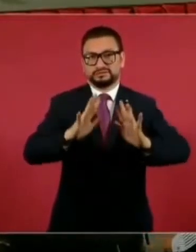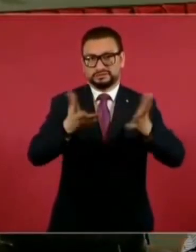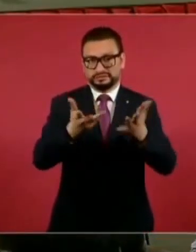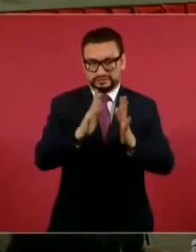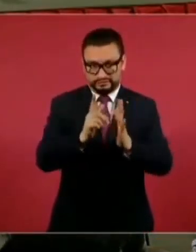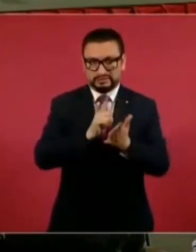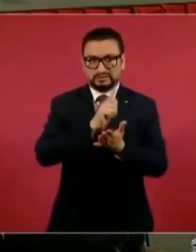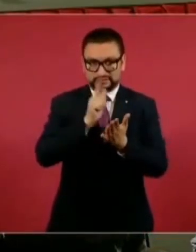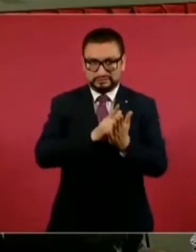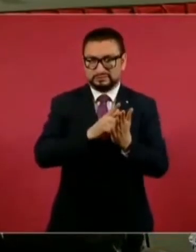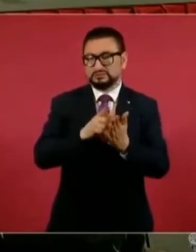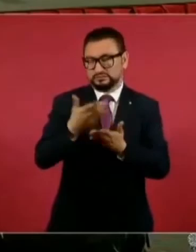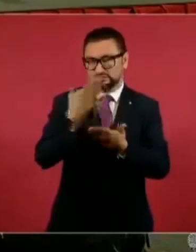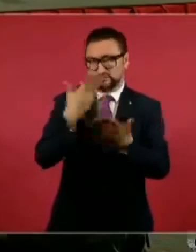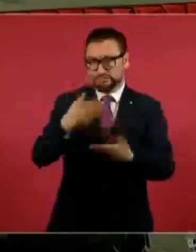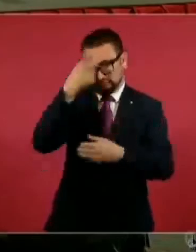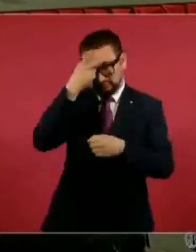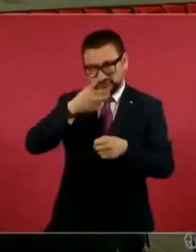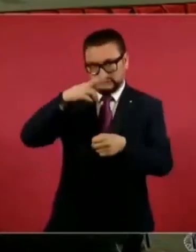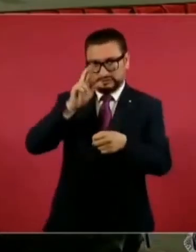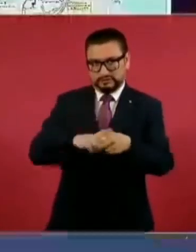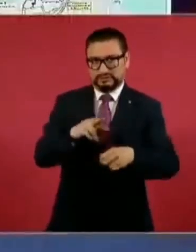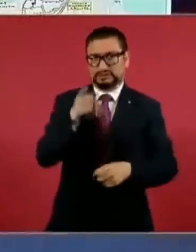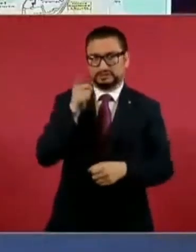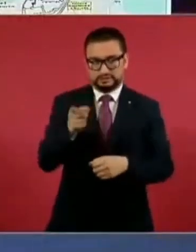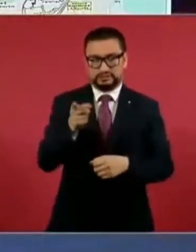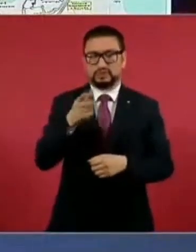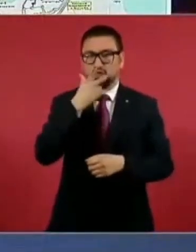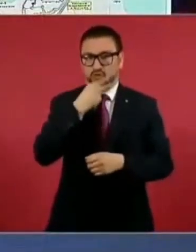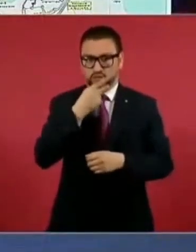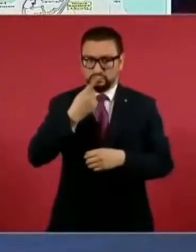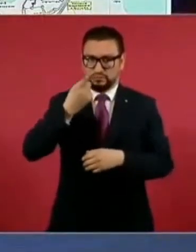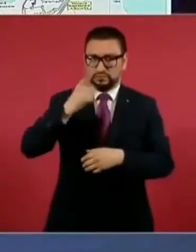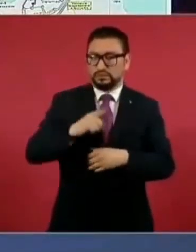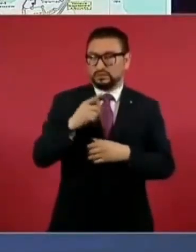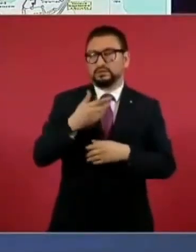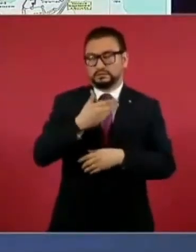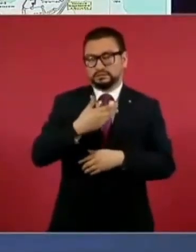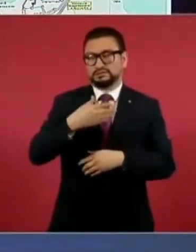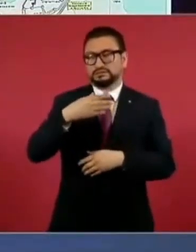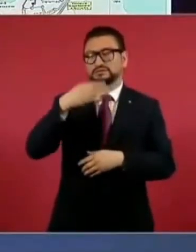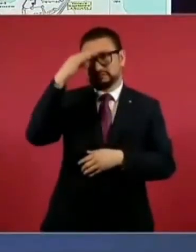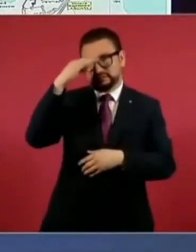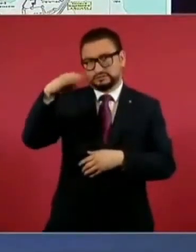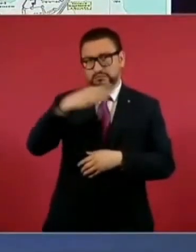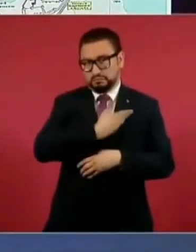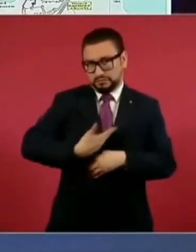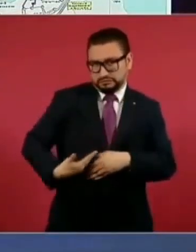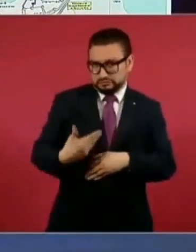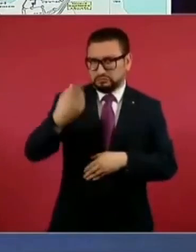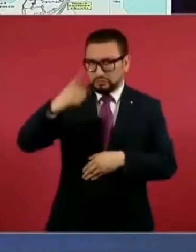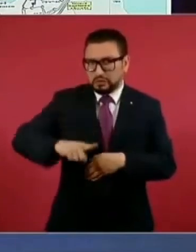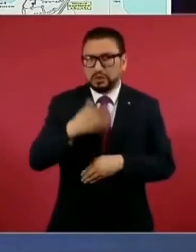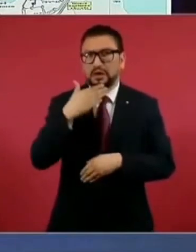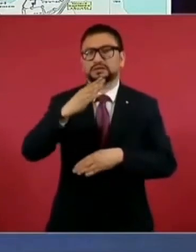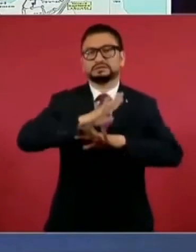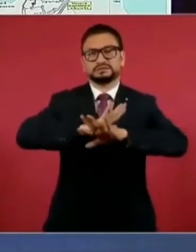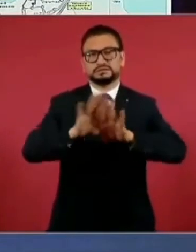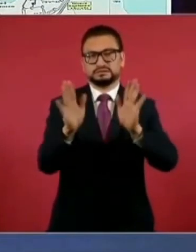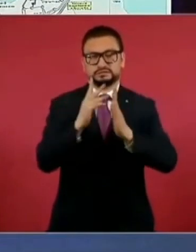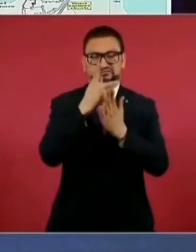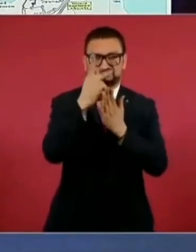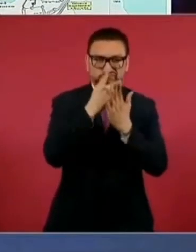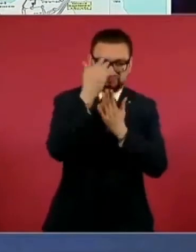política que implementó nuestro director y con la instrucción del señor presidente, pues bueno, tenemos una